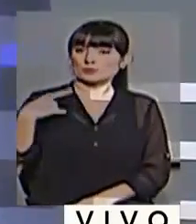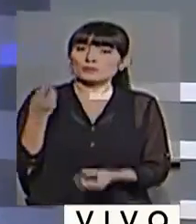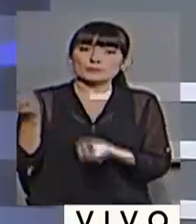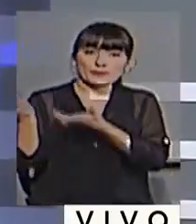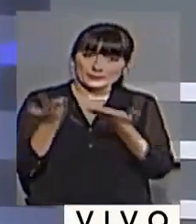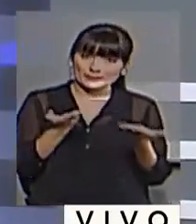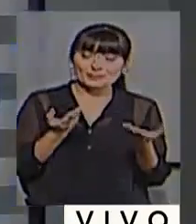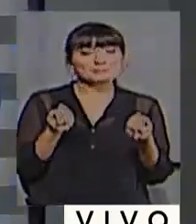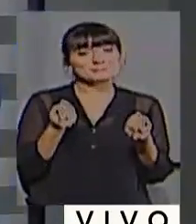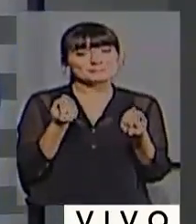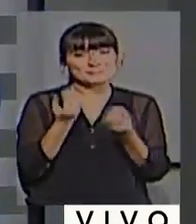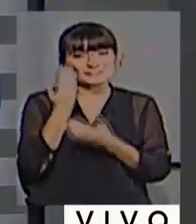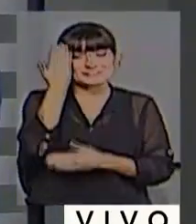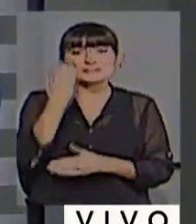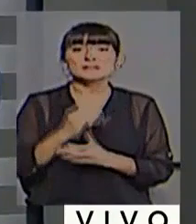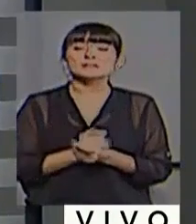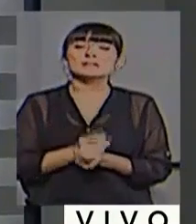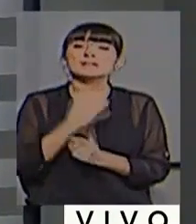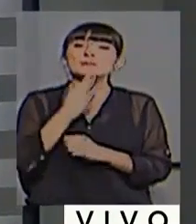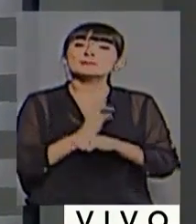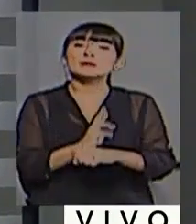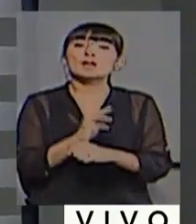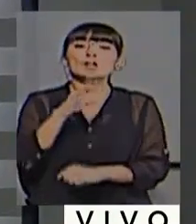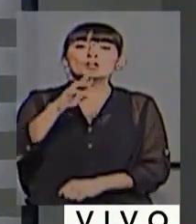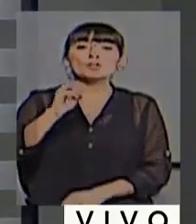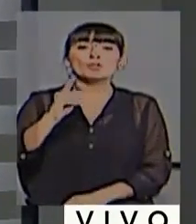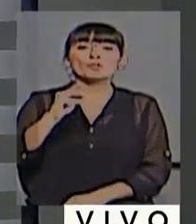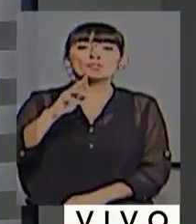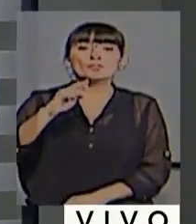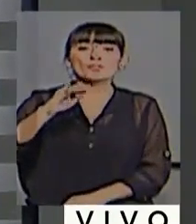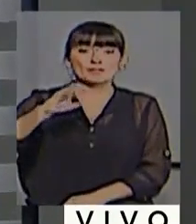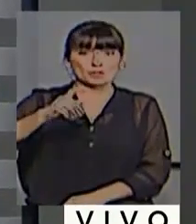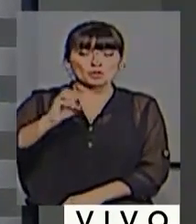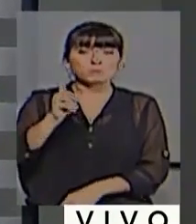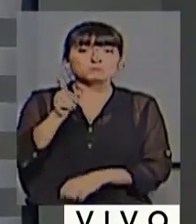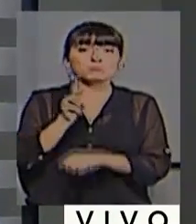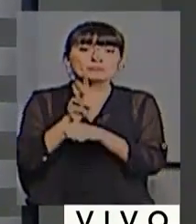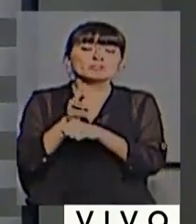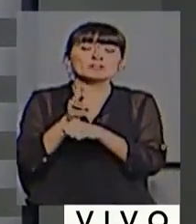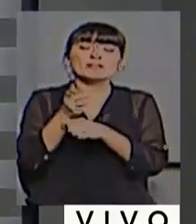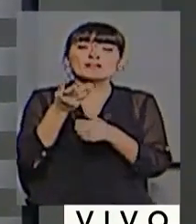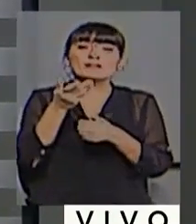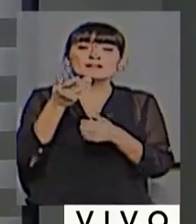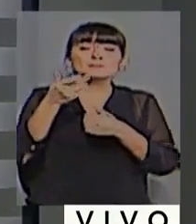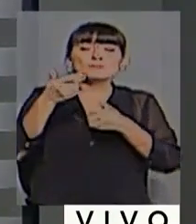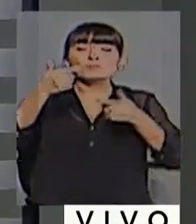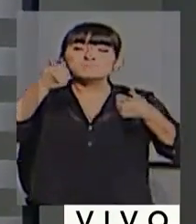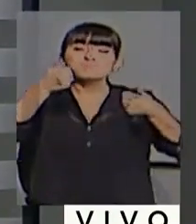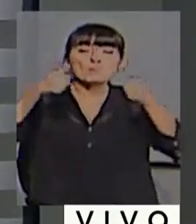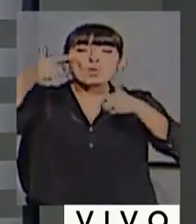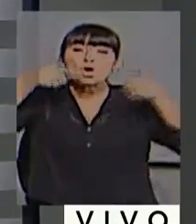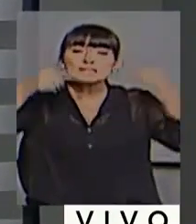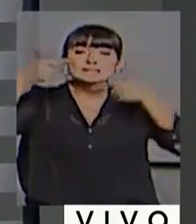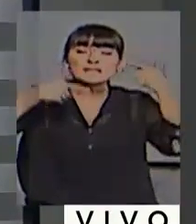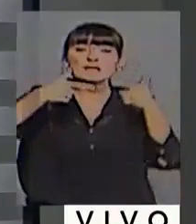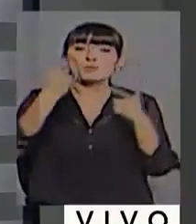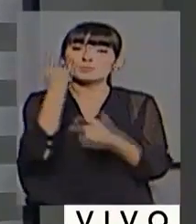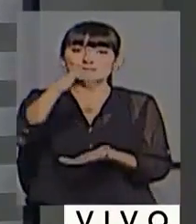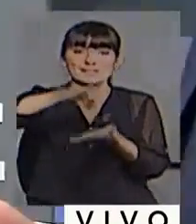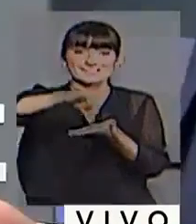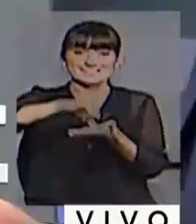bienvenido. Buenos días. Y le presento a Rodrigo España, director de Ciencias Políticas de la Universidad Central. Aquí tengo que tomar el aire para